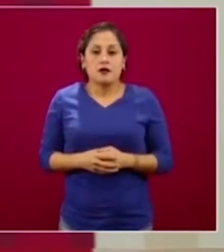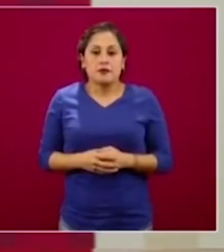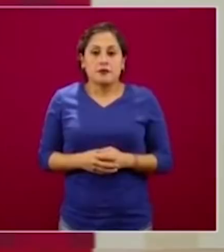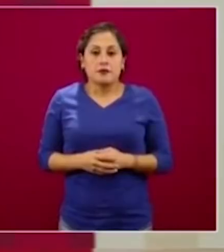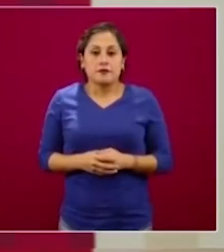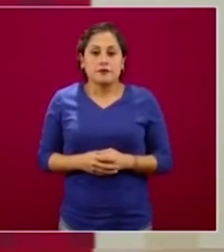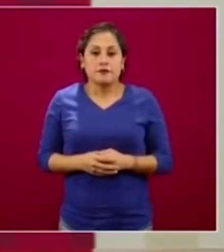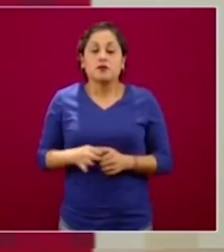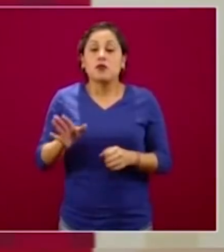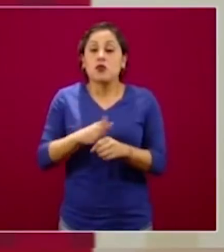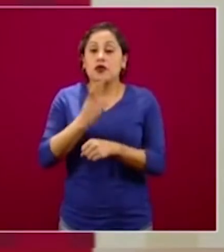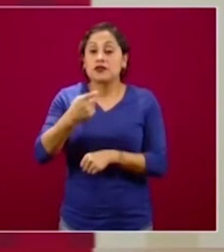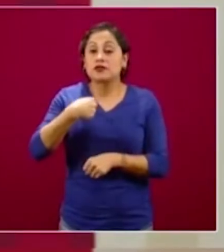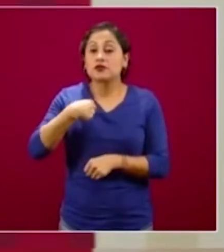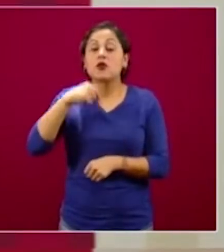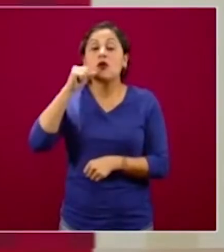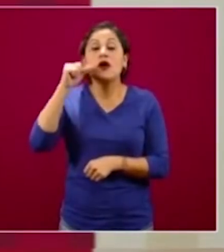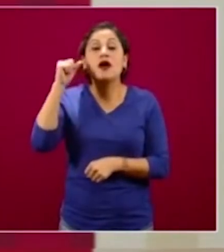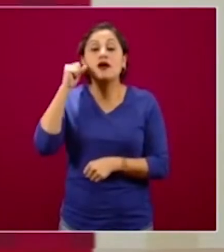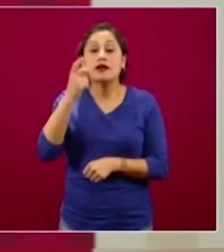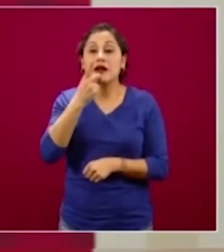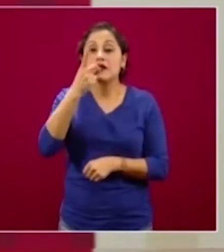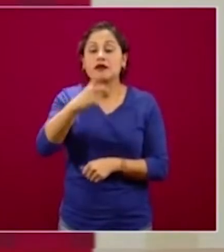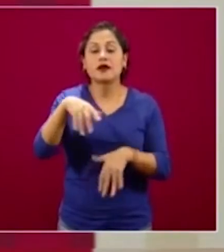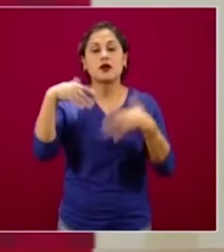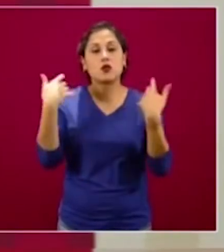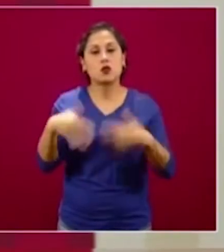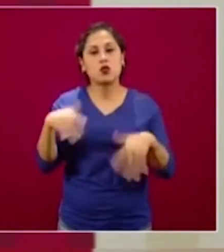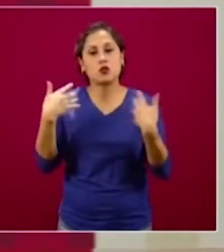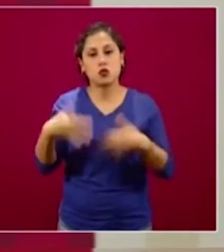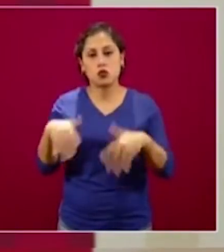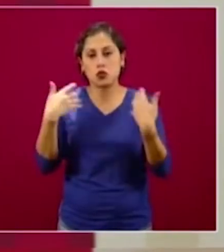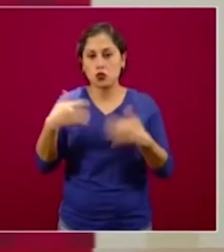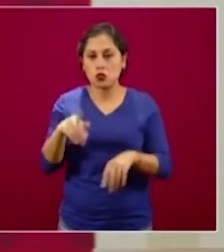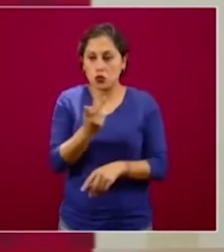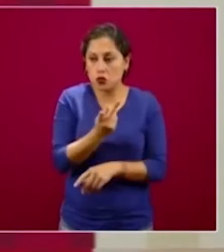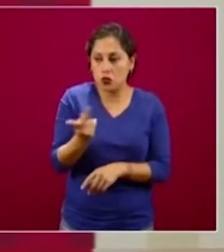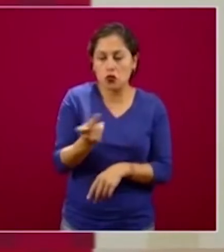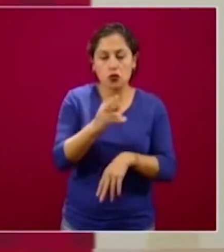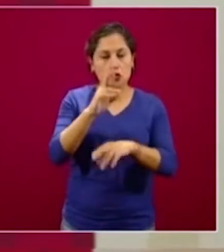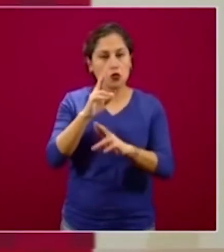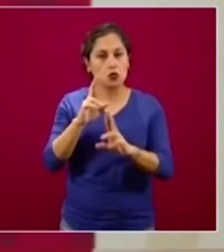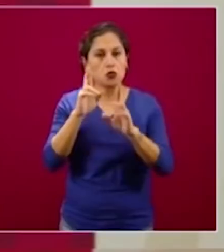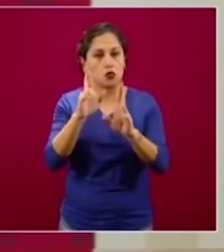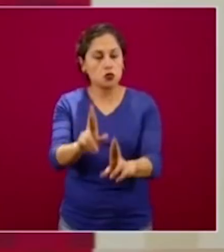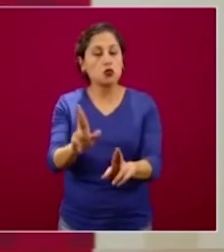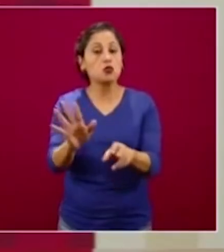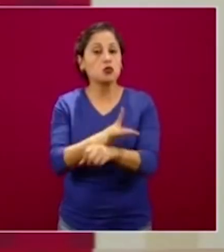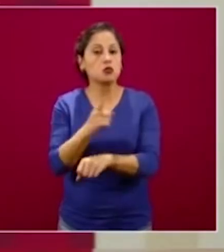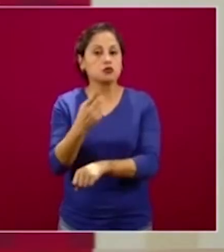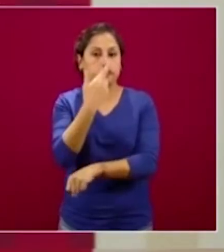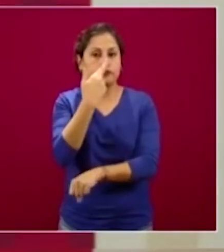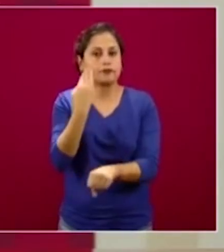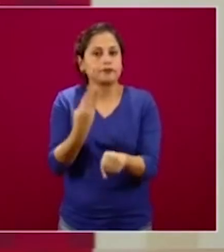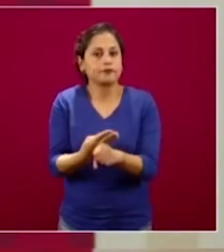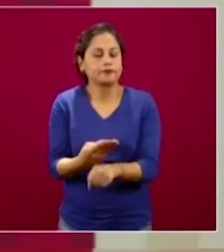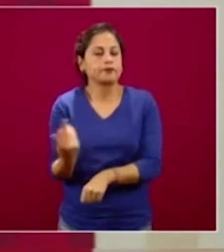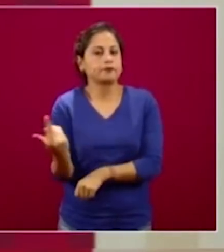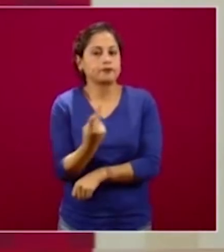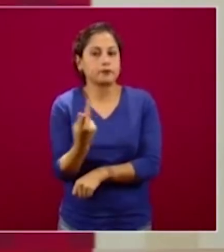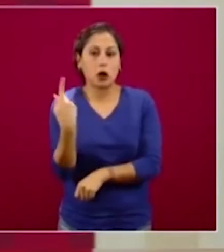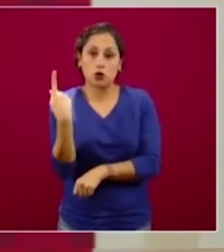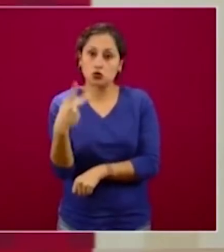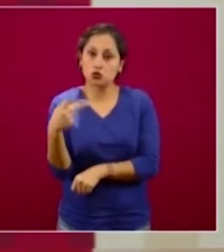estoy gratamente impresionado por el sentido de responsabilidad que tienen los gobernadores para proteger la salud de